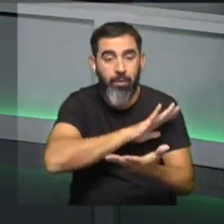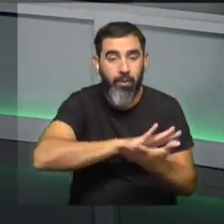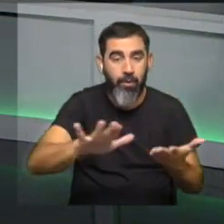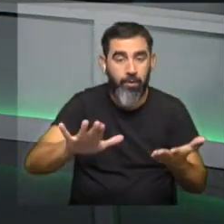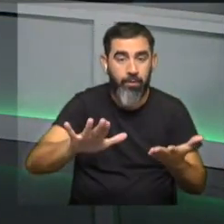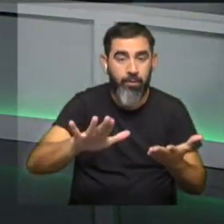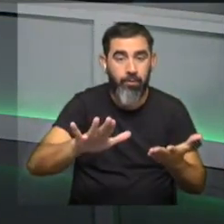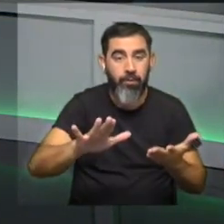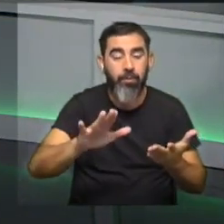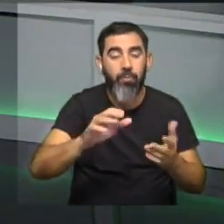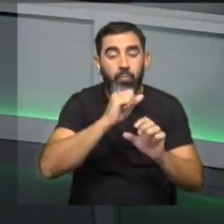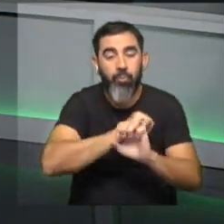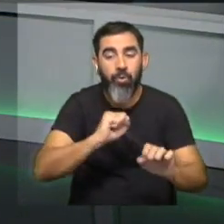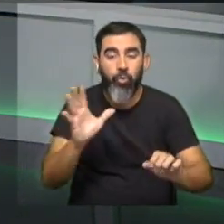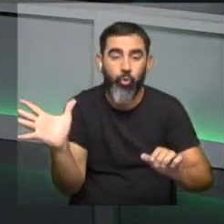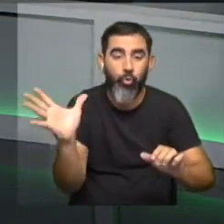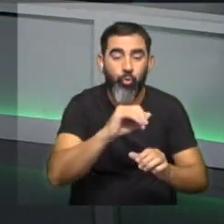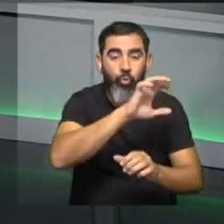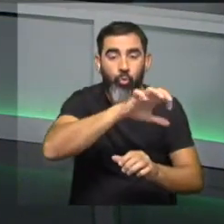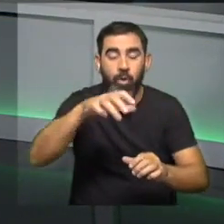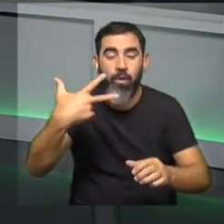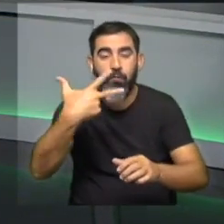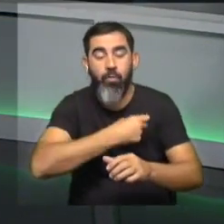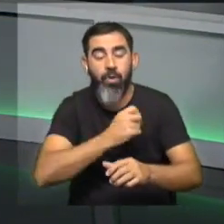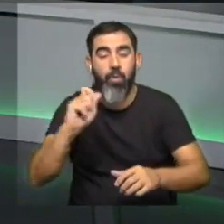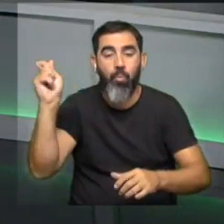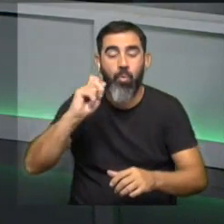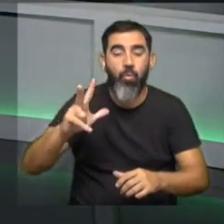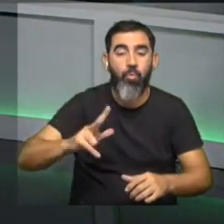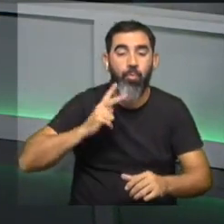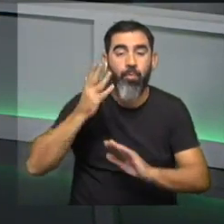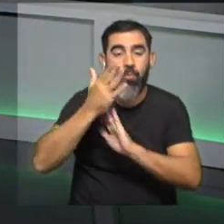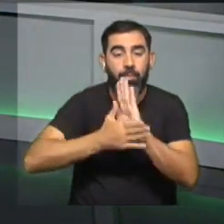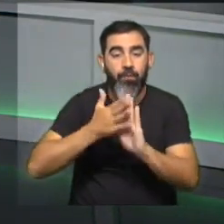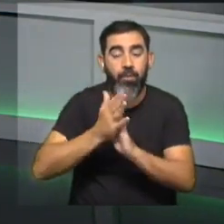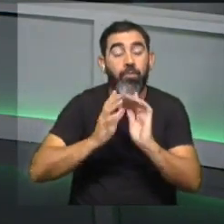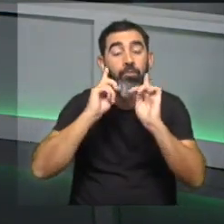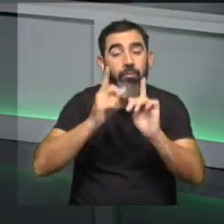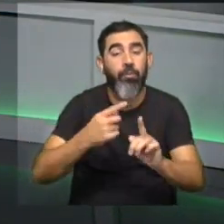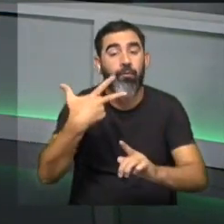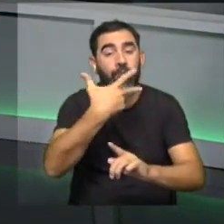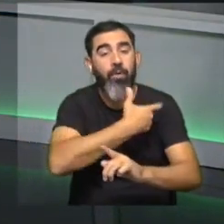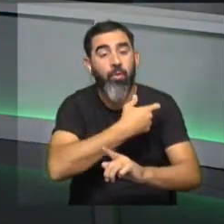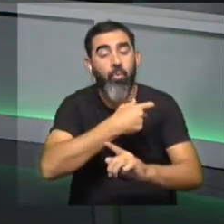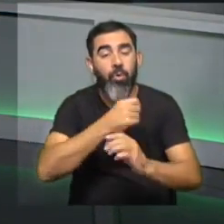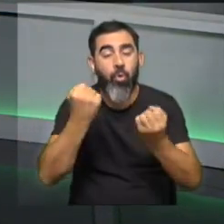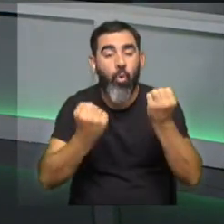gratuita, están a disposición en todos los vacunatorios públicos y privados de todo el territorio nacional, además de los vacunatorios